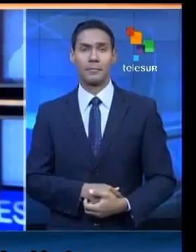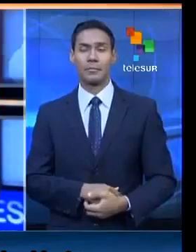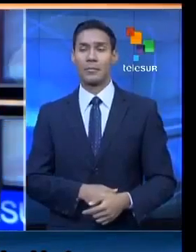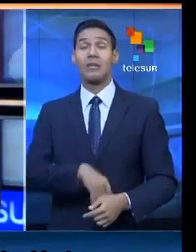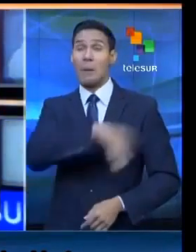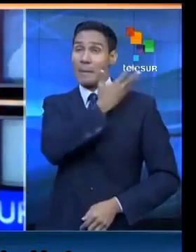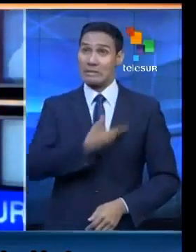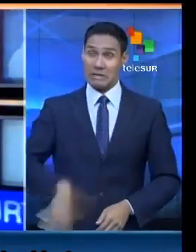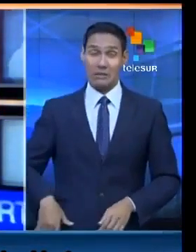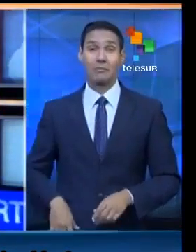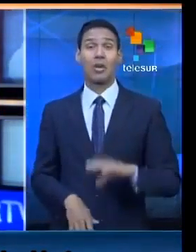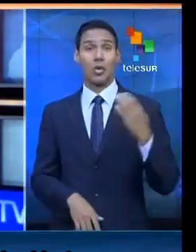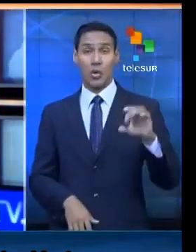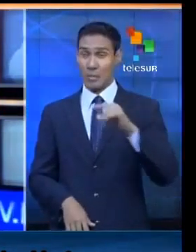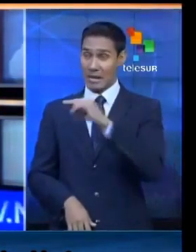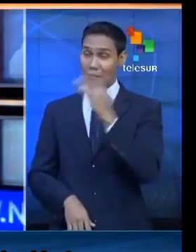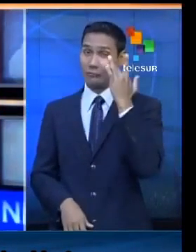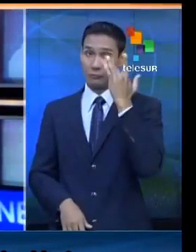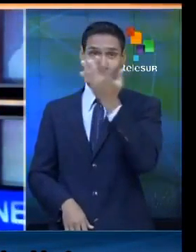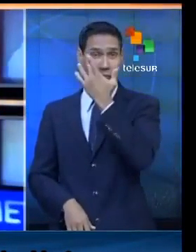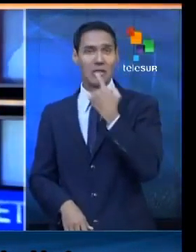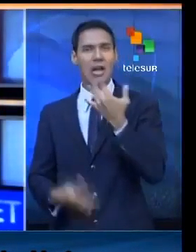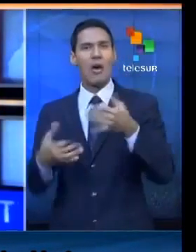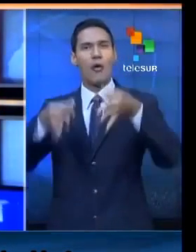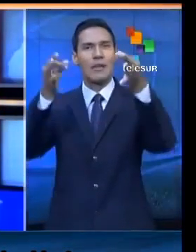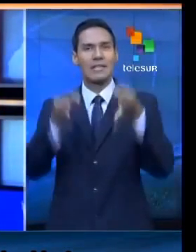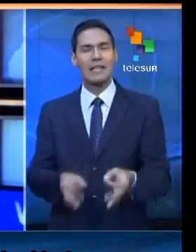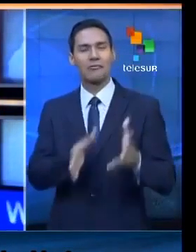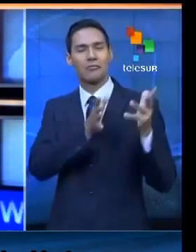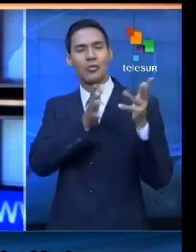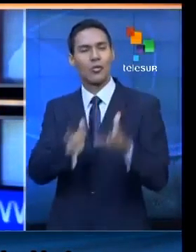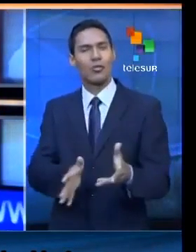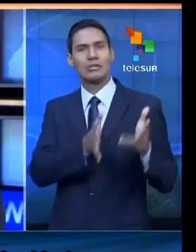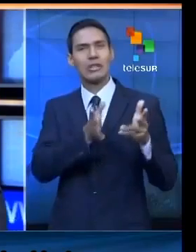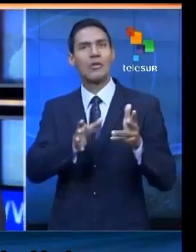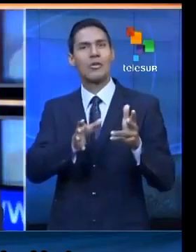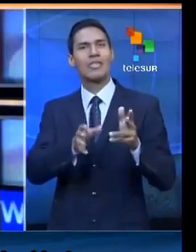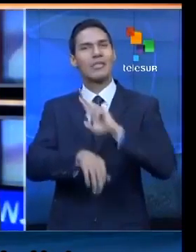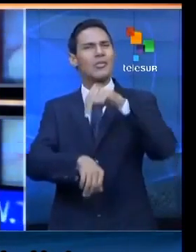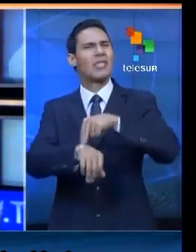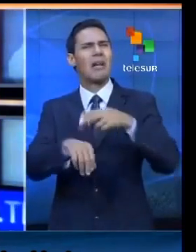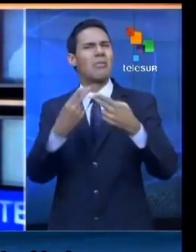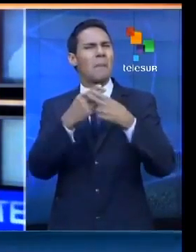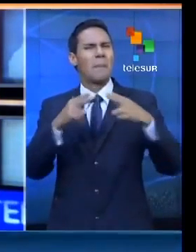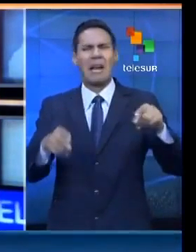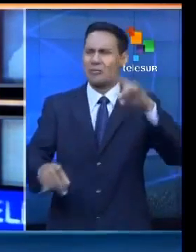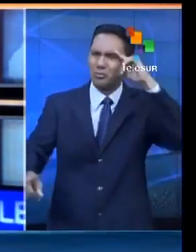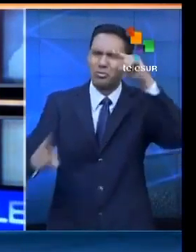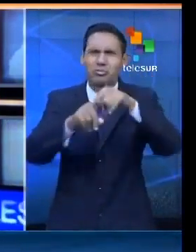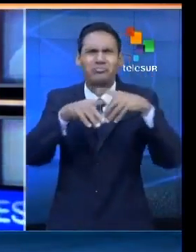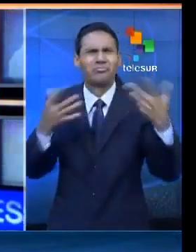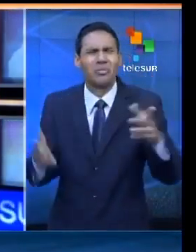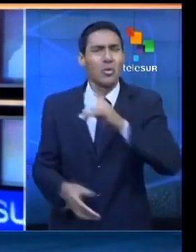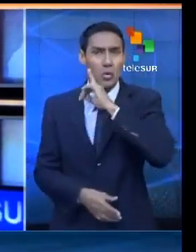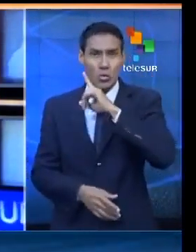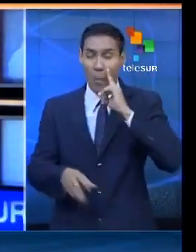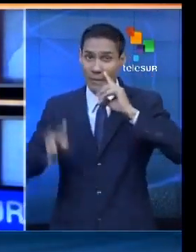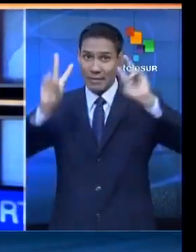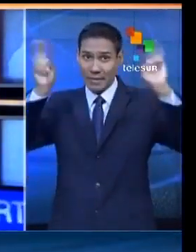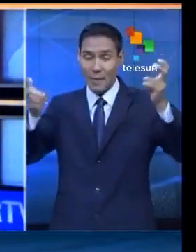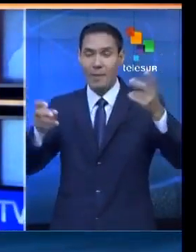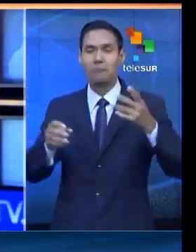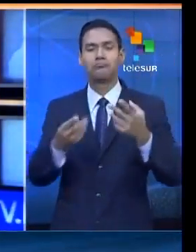Como presidente de Colombia, Juan Manuel Santos instaló oficialmente el Consejo Nacional de Paz, que tiene como objetivo impulsar lo que denominan construcción